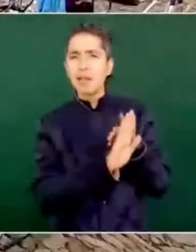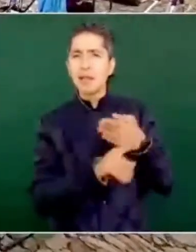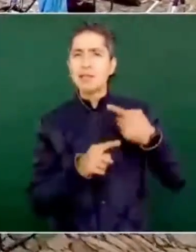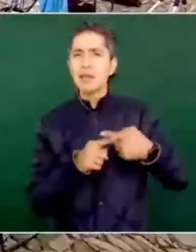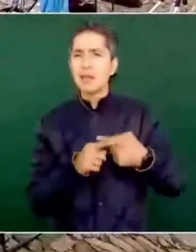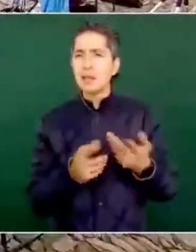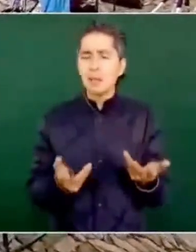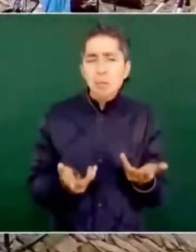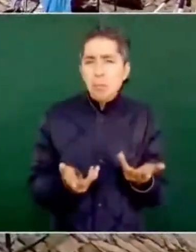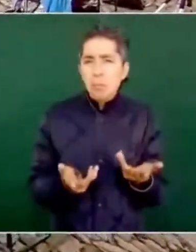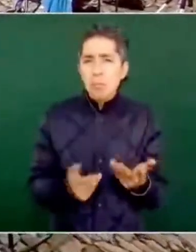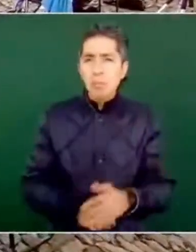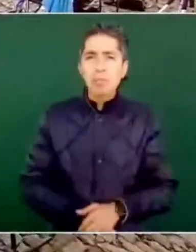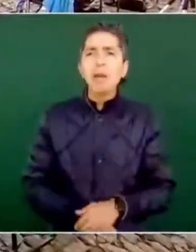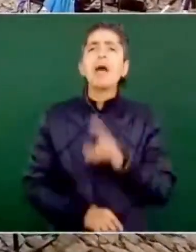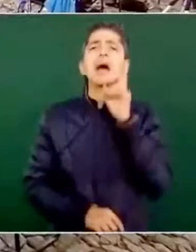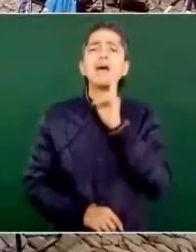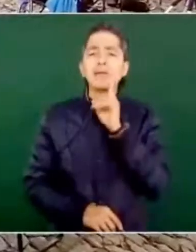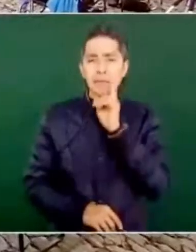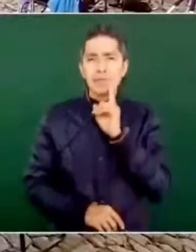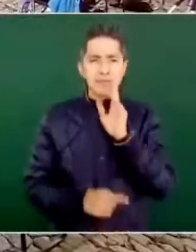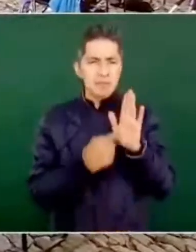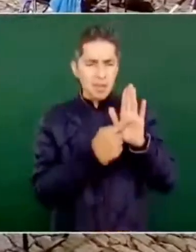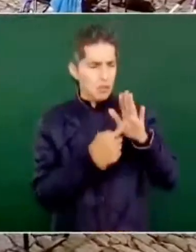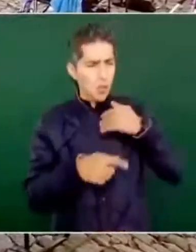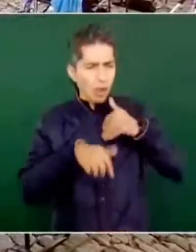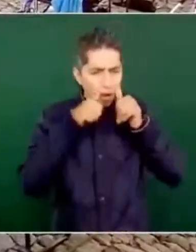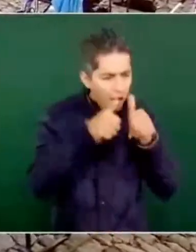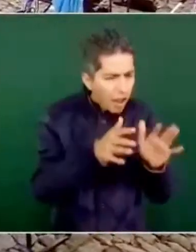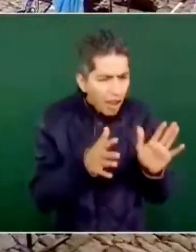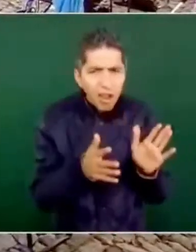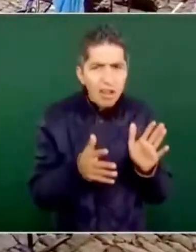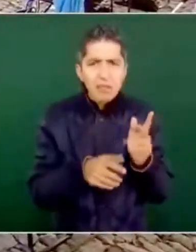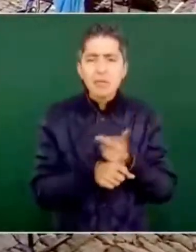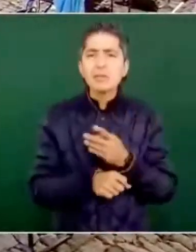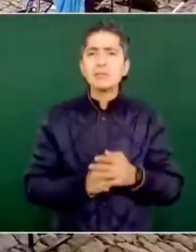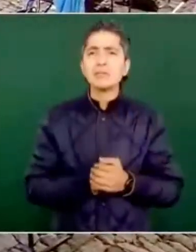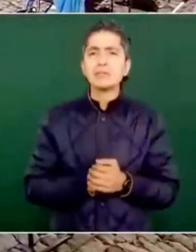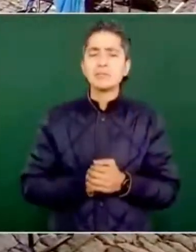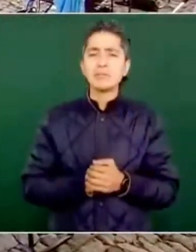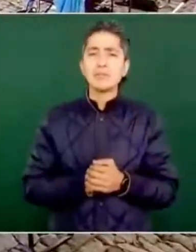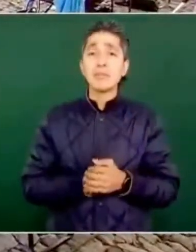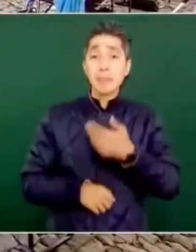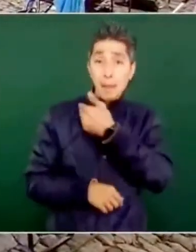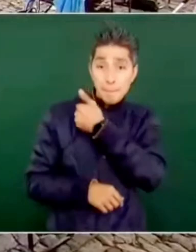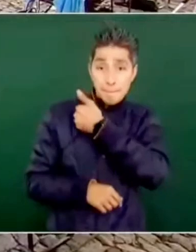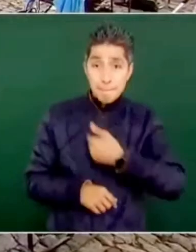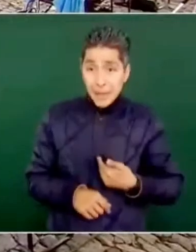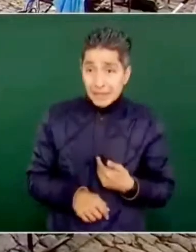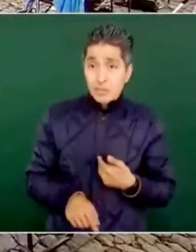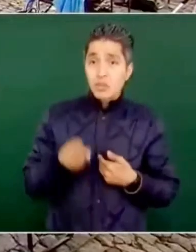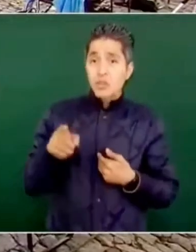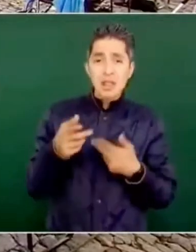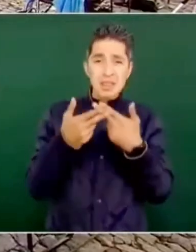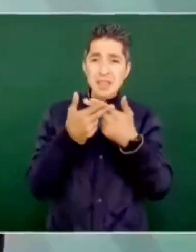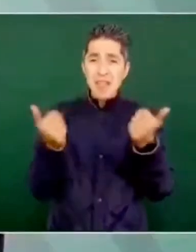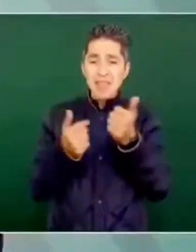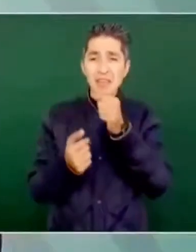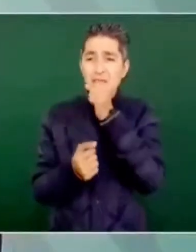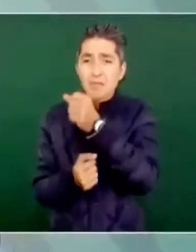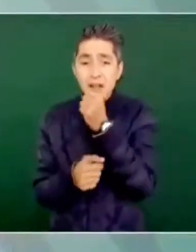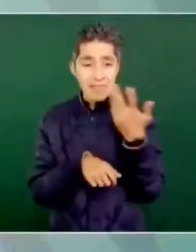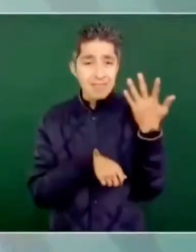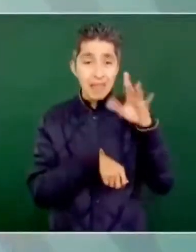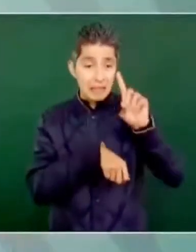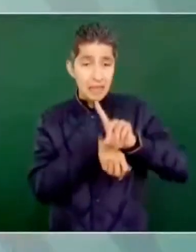A ver, porque me llamó mucho la atención. Por la acción que hicimos. El presidente, nadie de los medios, durante 10